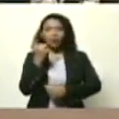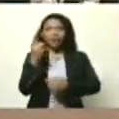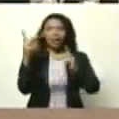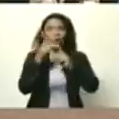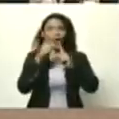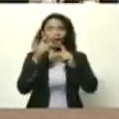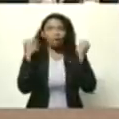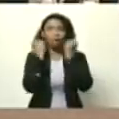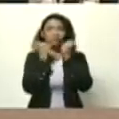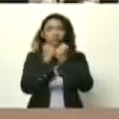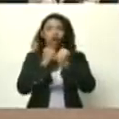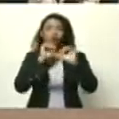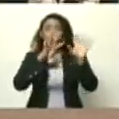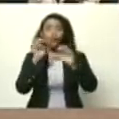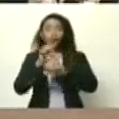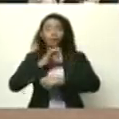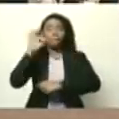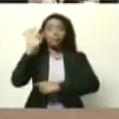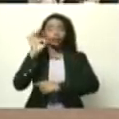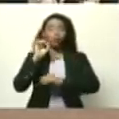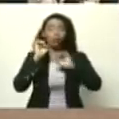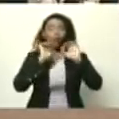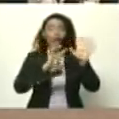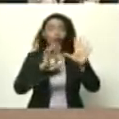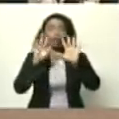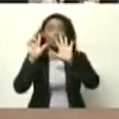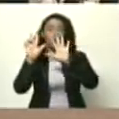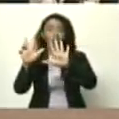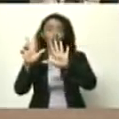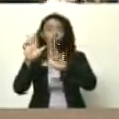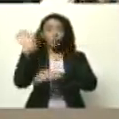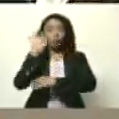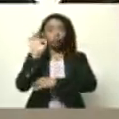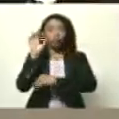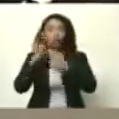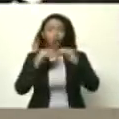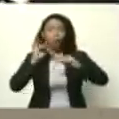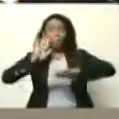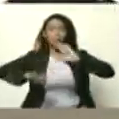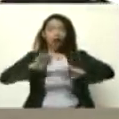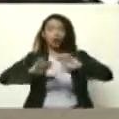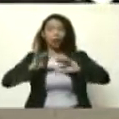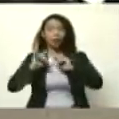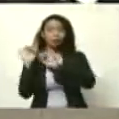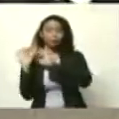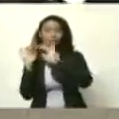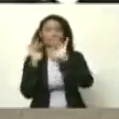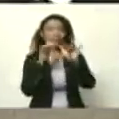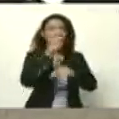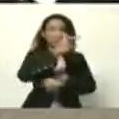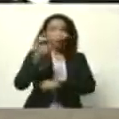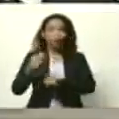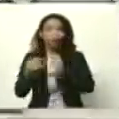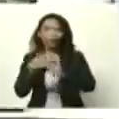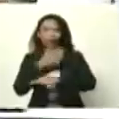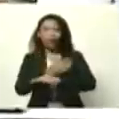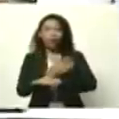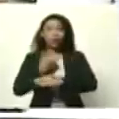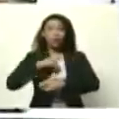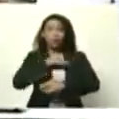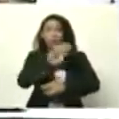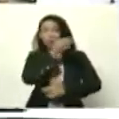más del 90%, 98% en toda la zona de Barlovento, lo cual muestra un